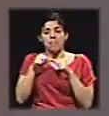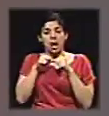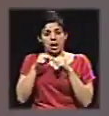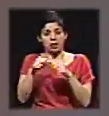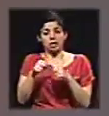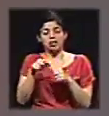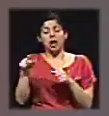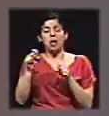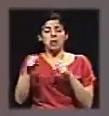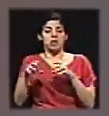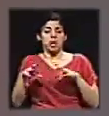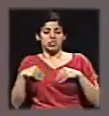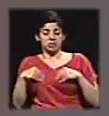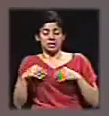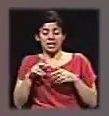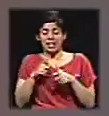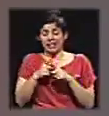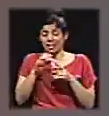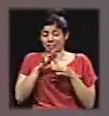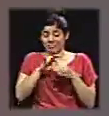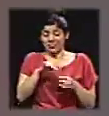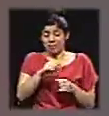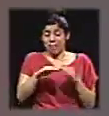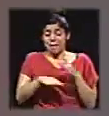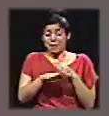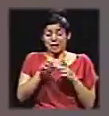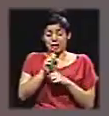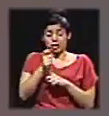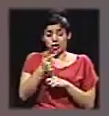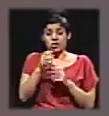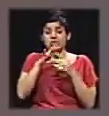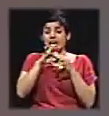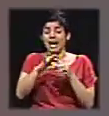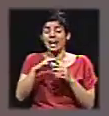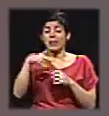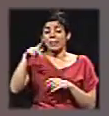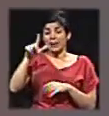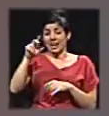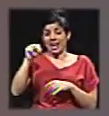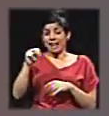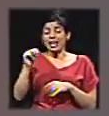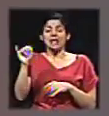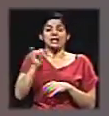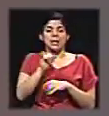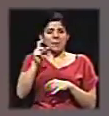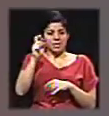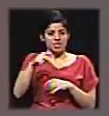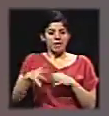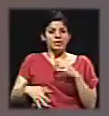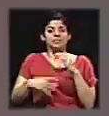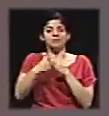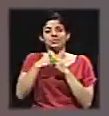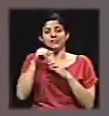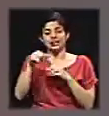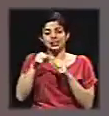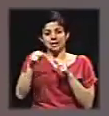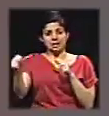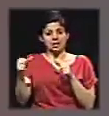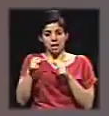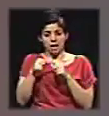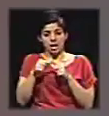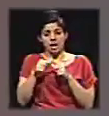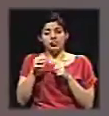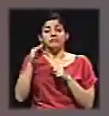Entonces, sobre la base esa social que tenía el Partido de Liberación, habría que poner también estos otros sectores que posiblemente